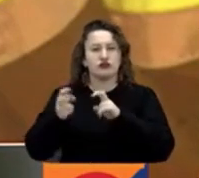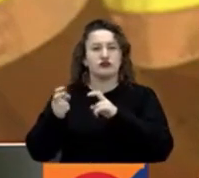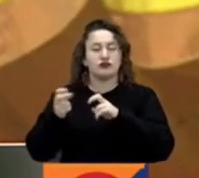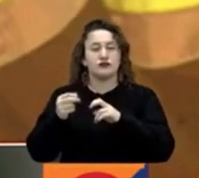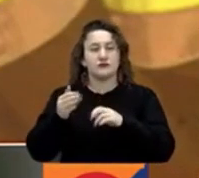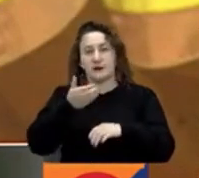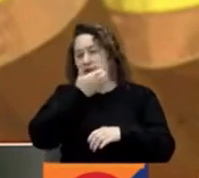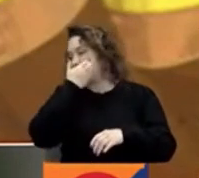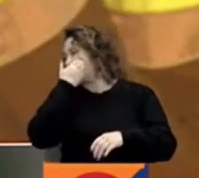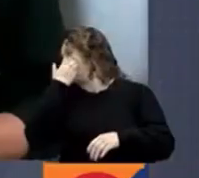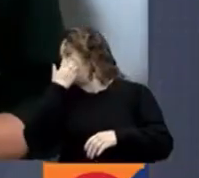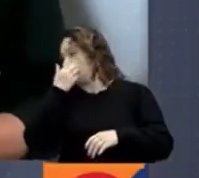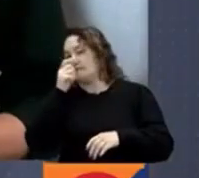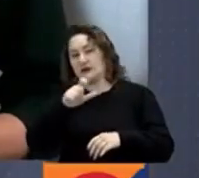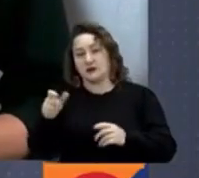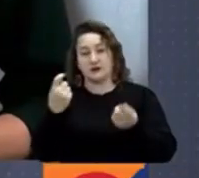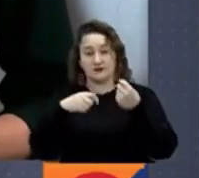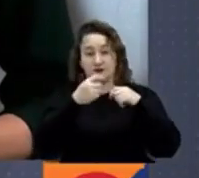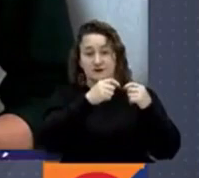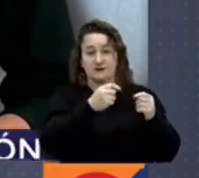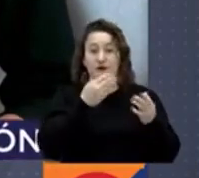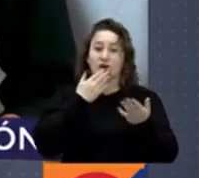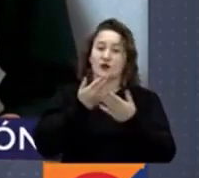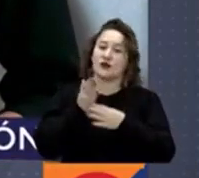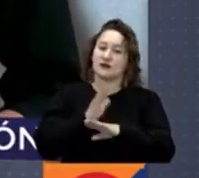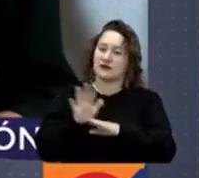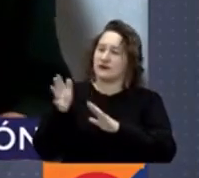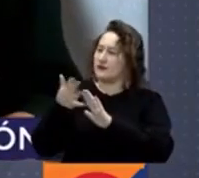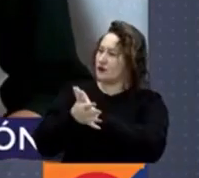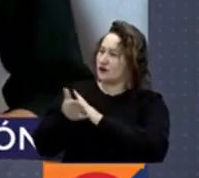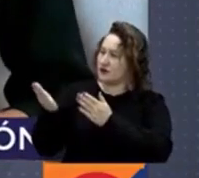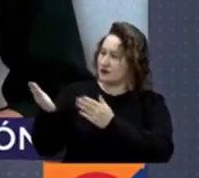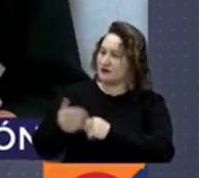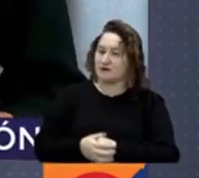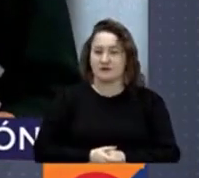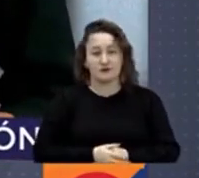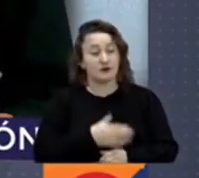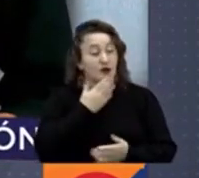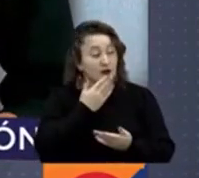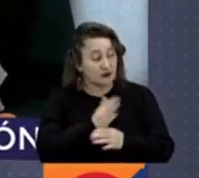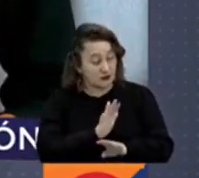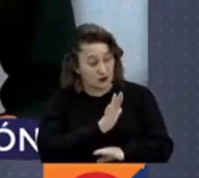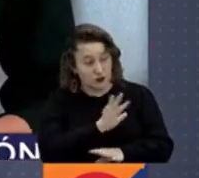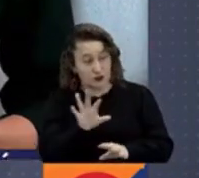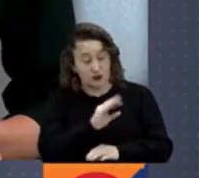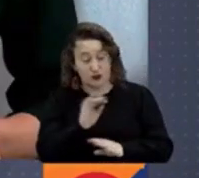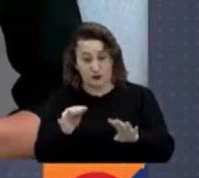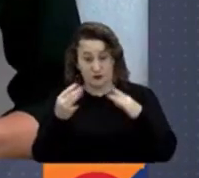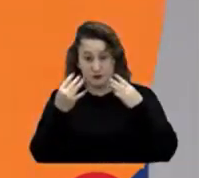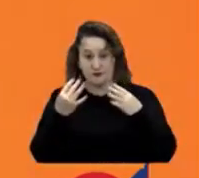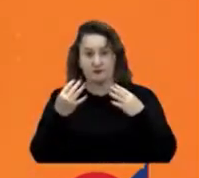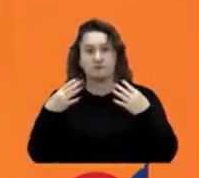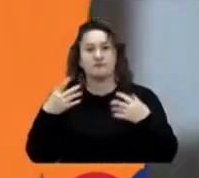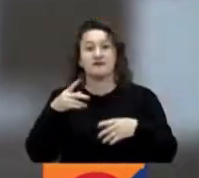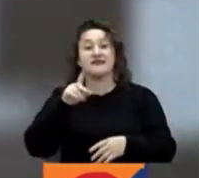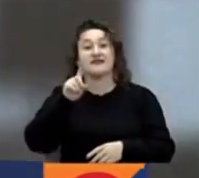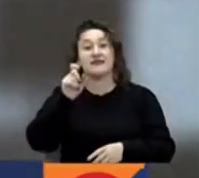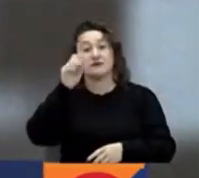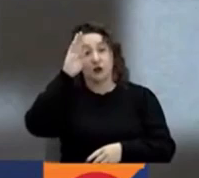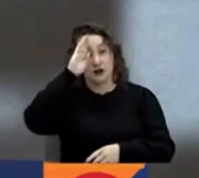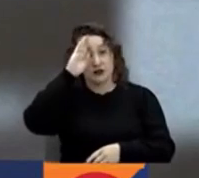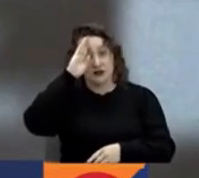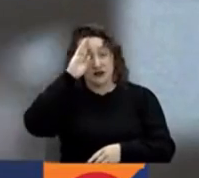a comerciantes. Lisa Díaz, buenas tardes, ¿usted con más información? Buenas tardes, Carlos, para usted y para todos los televidentes. Estos 6 policías activos